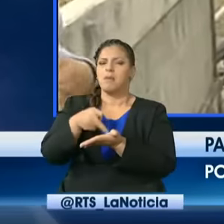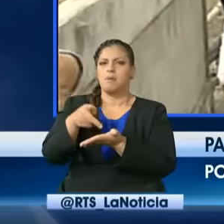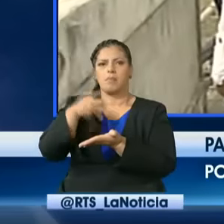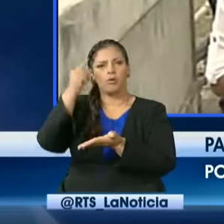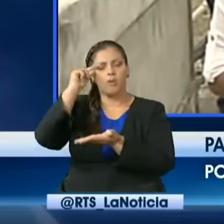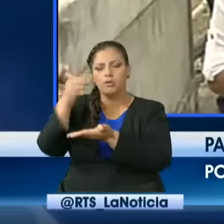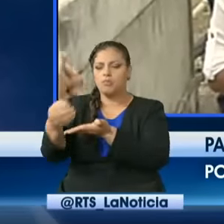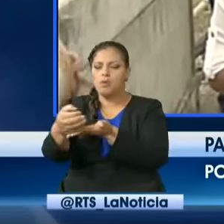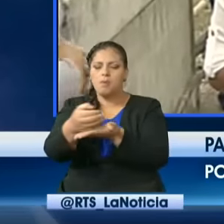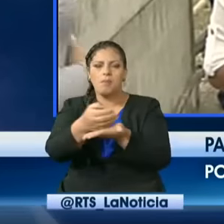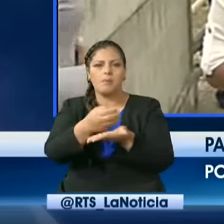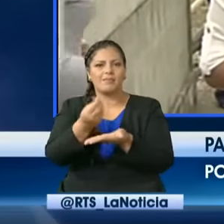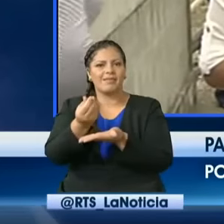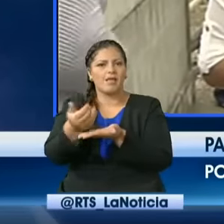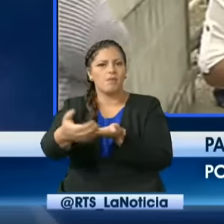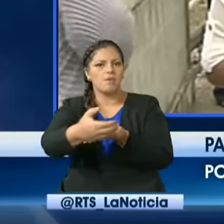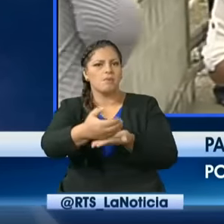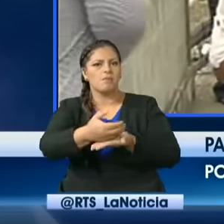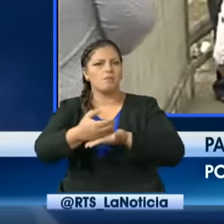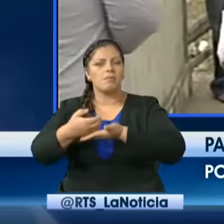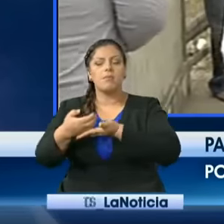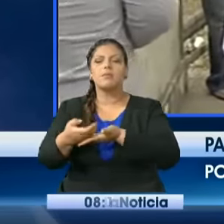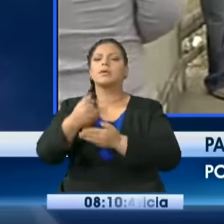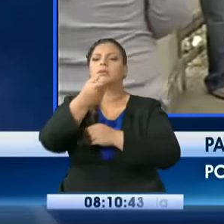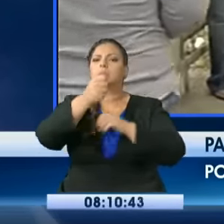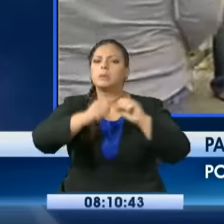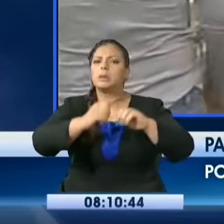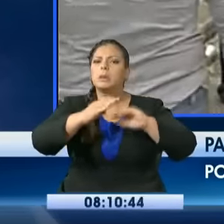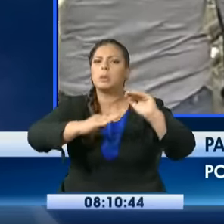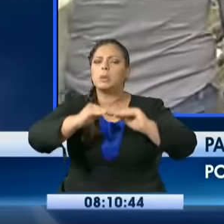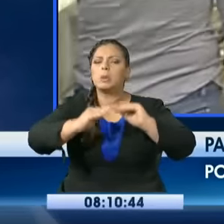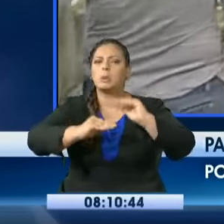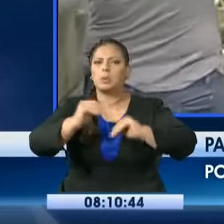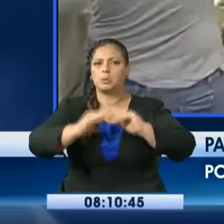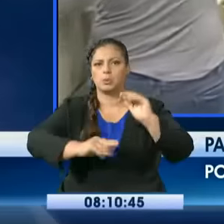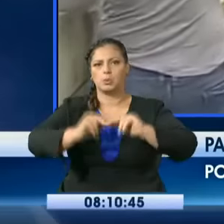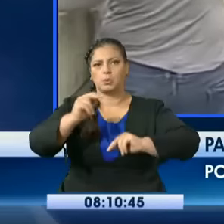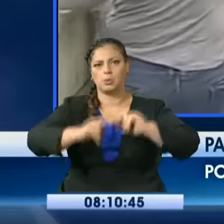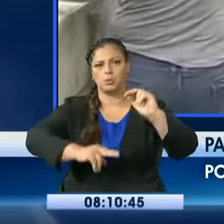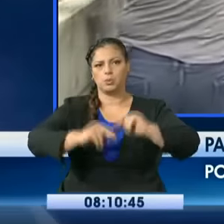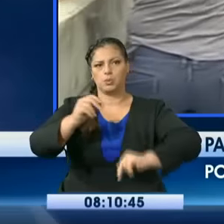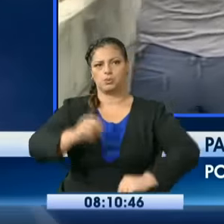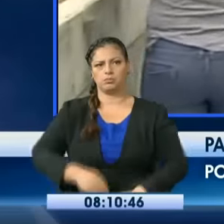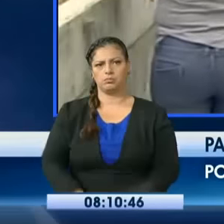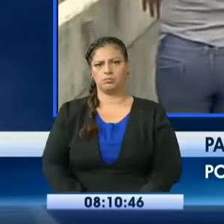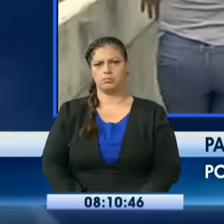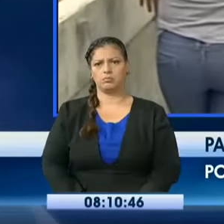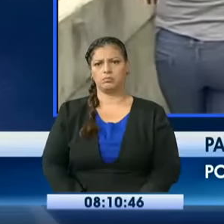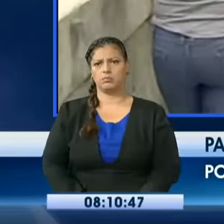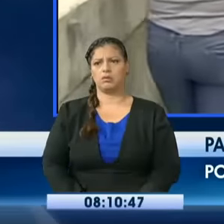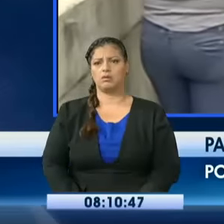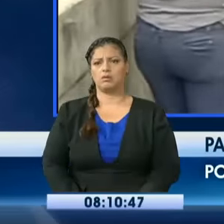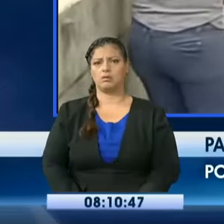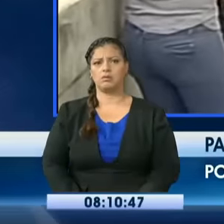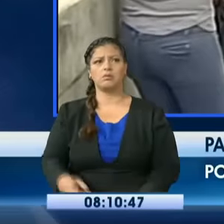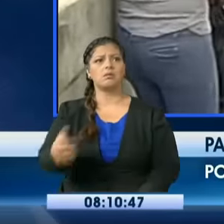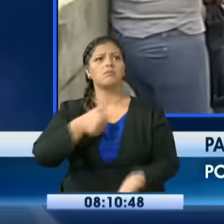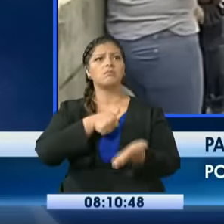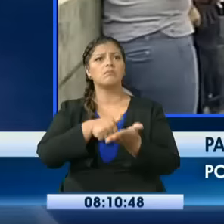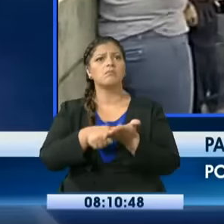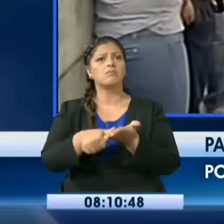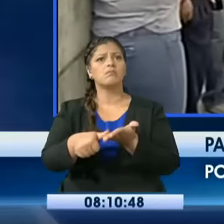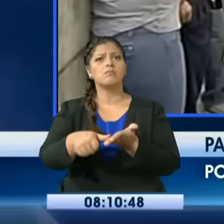permitiendo los abusos, bueno, ellos sabrán por qué lo hacen. ¿Y el ministerio qué dice al respecto? ¿Será que habrá que cerrar el